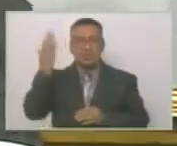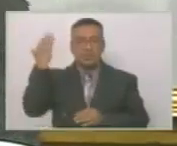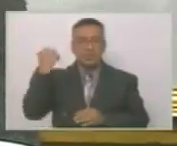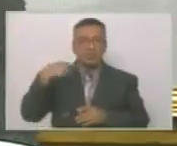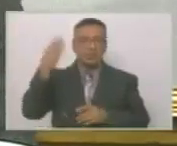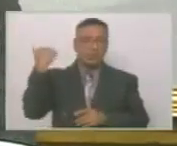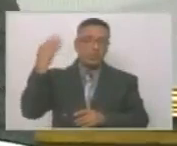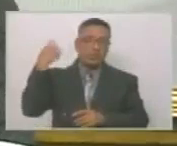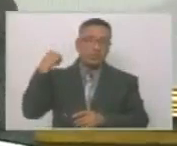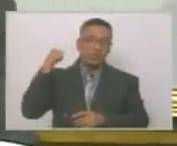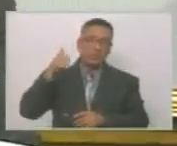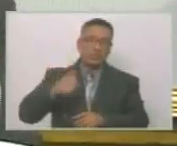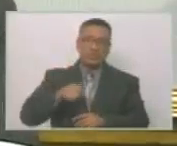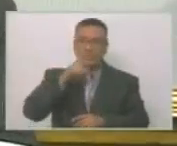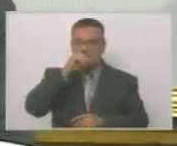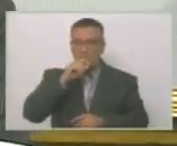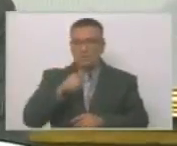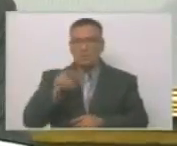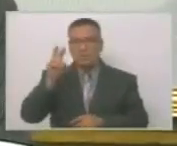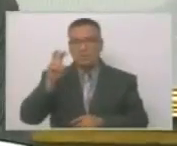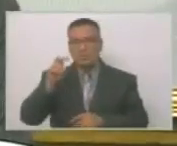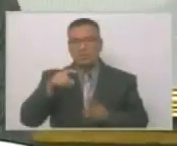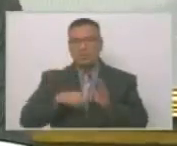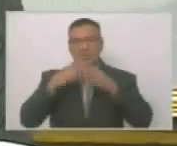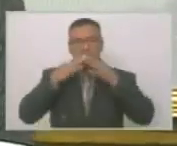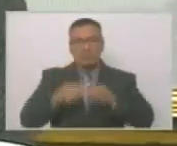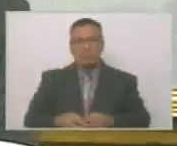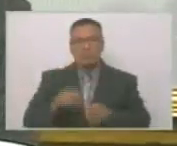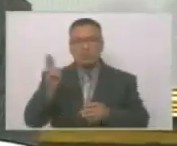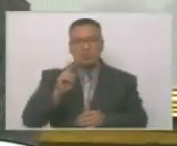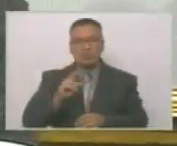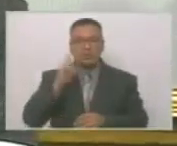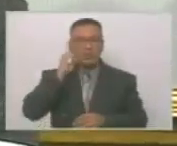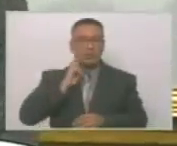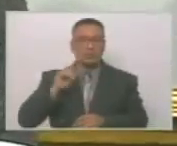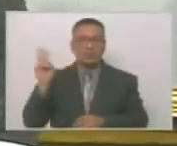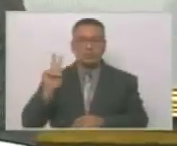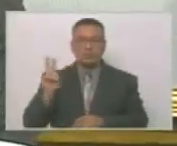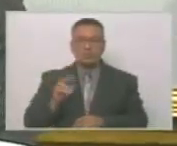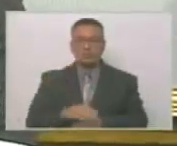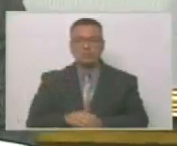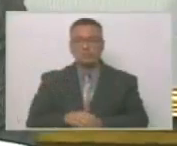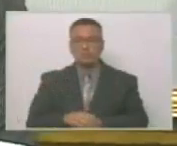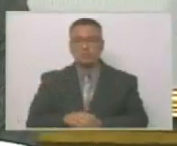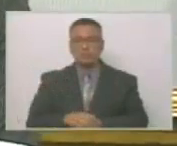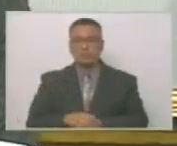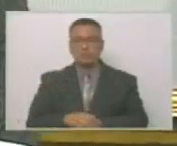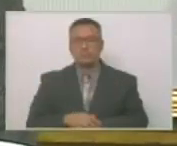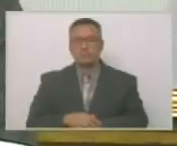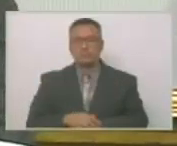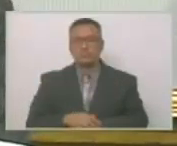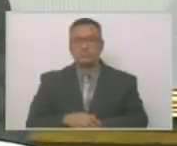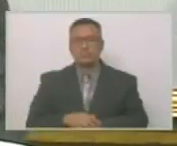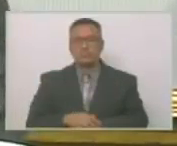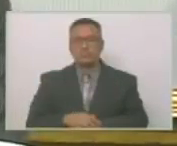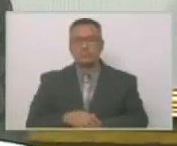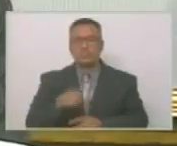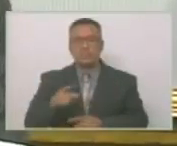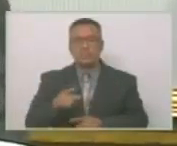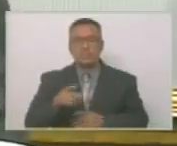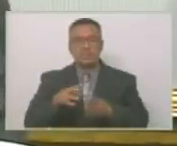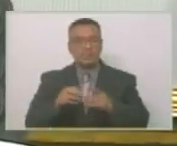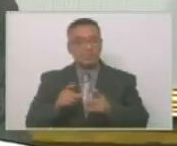se corresponden con la nueva realidad de la República Bolivariana de Venezuela. Este novísimo